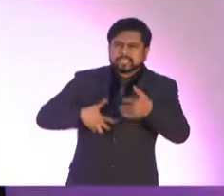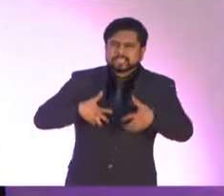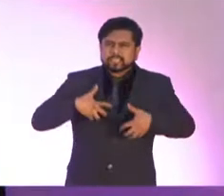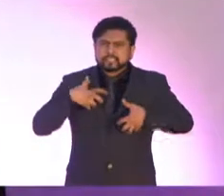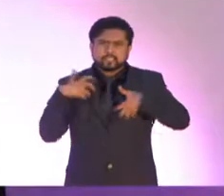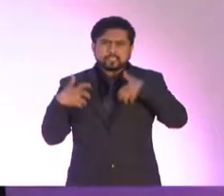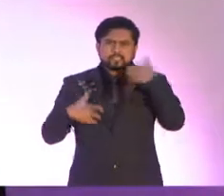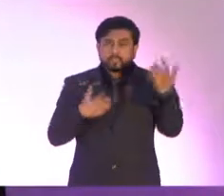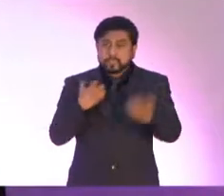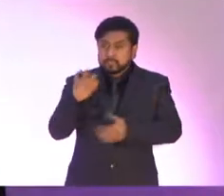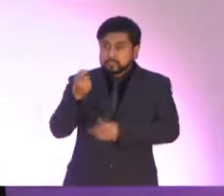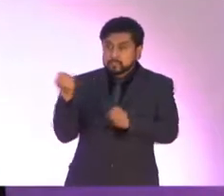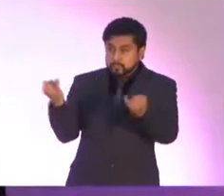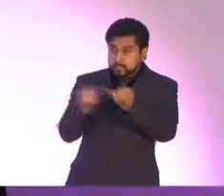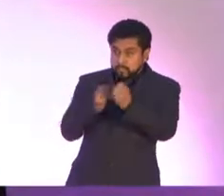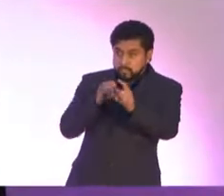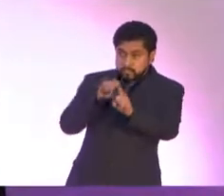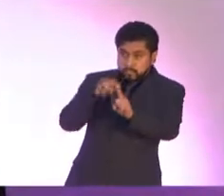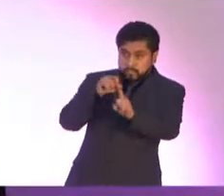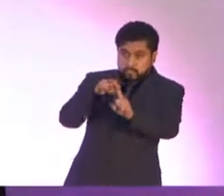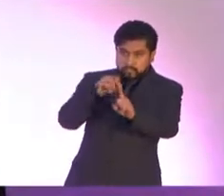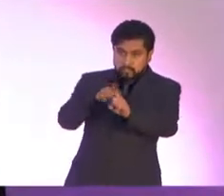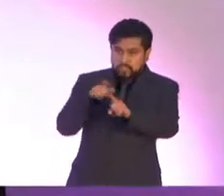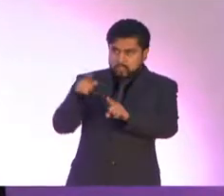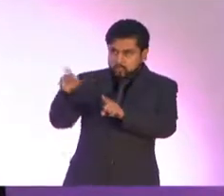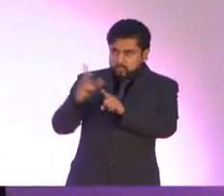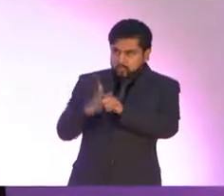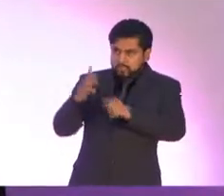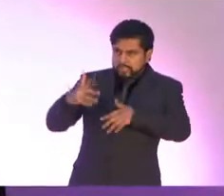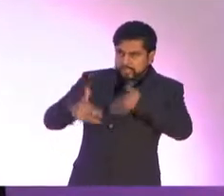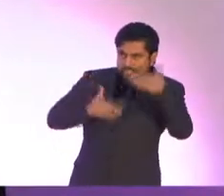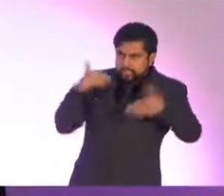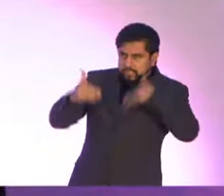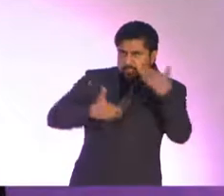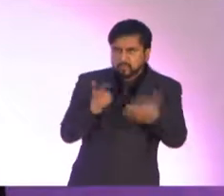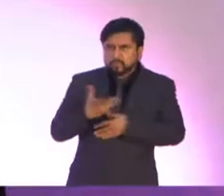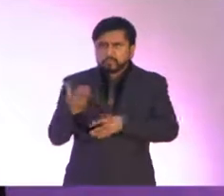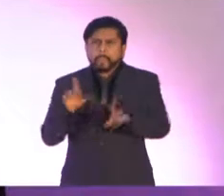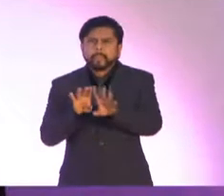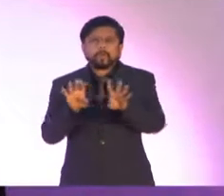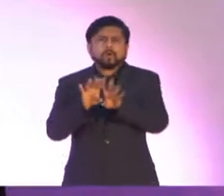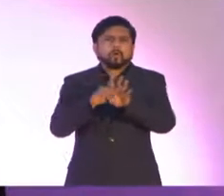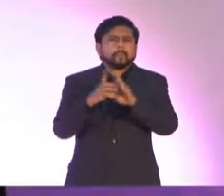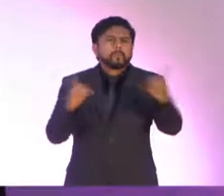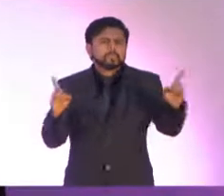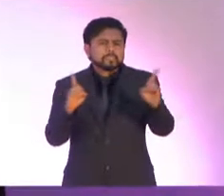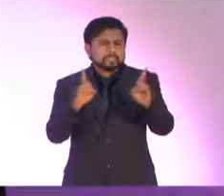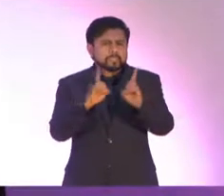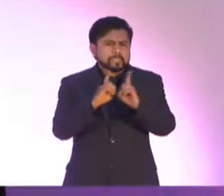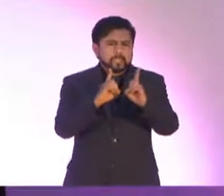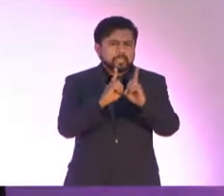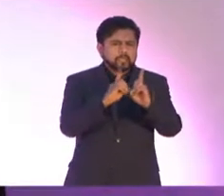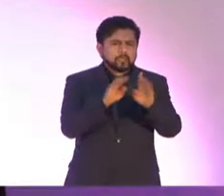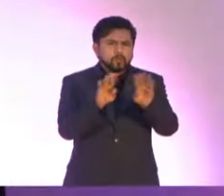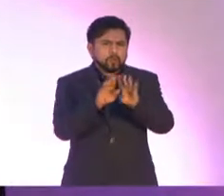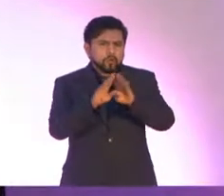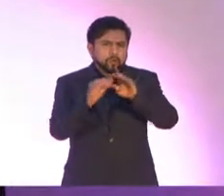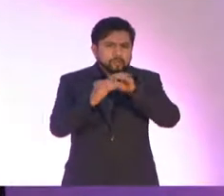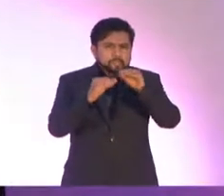Y esta es la misma en la que en algarabía se toma posándonos cerca de las comisuras del